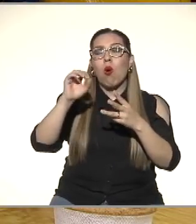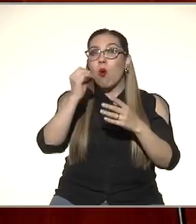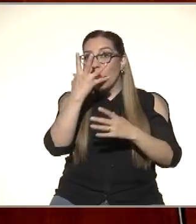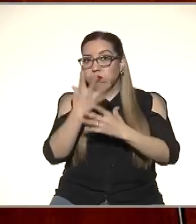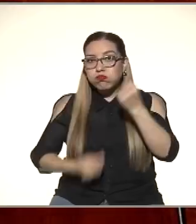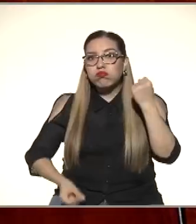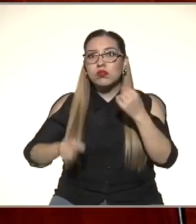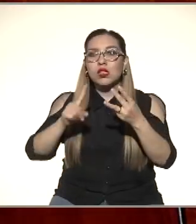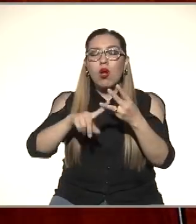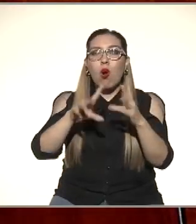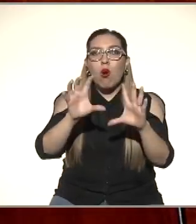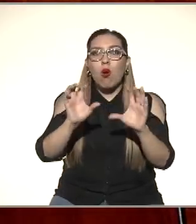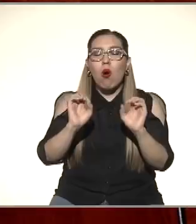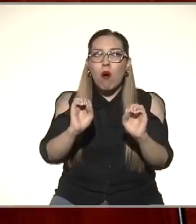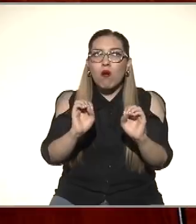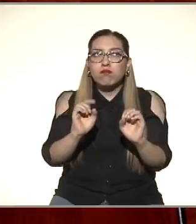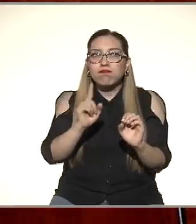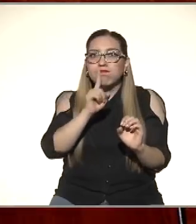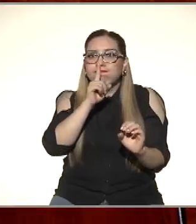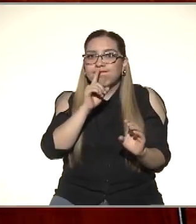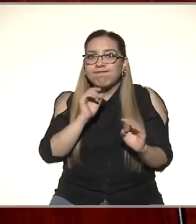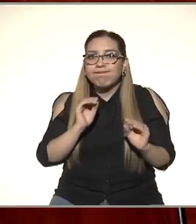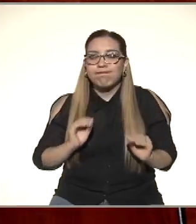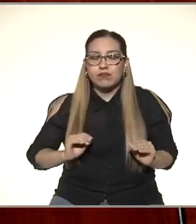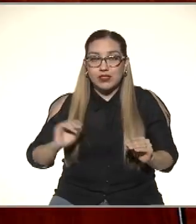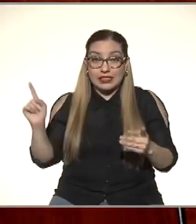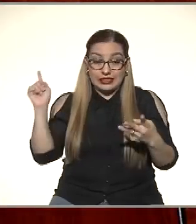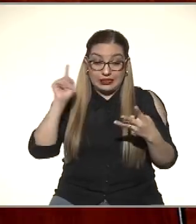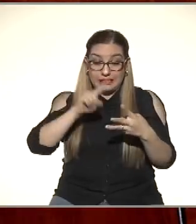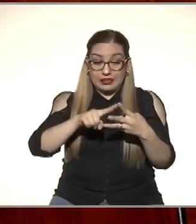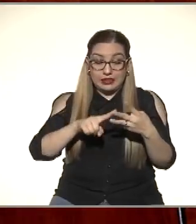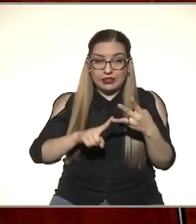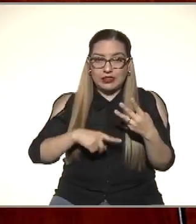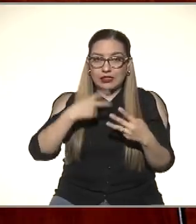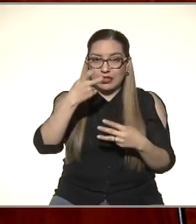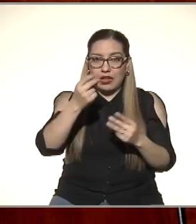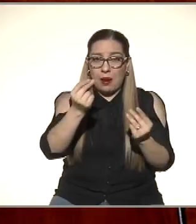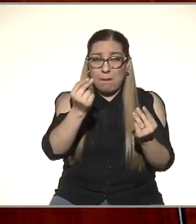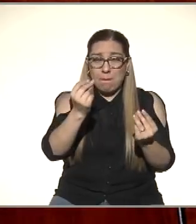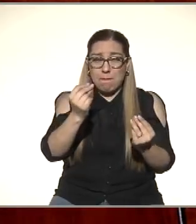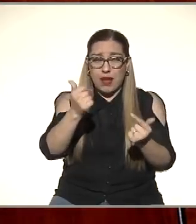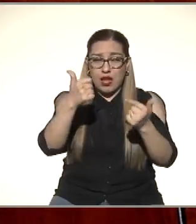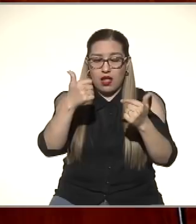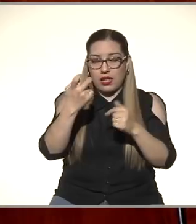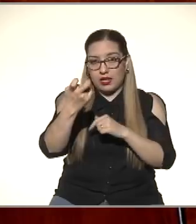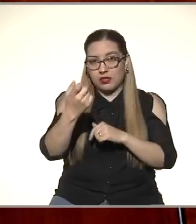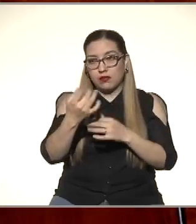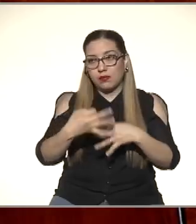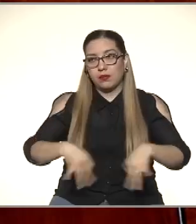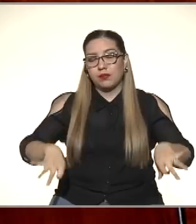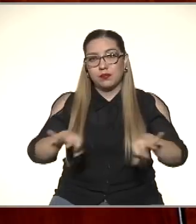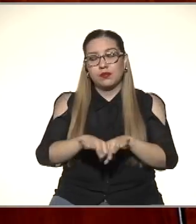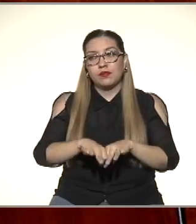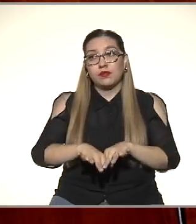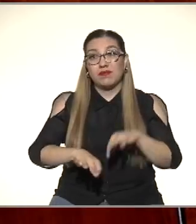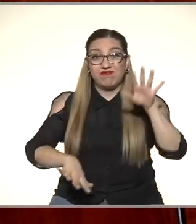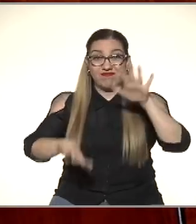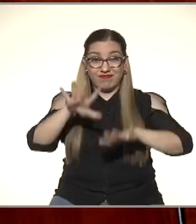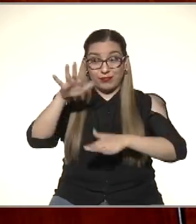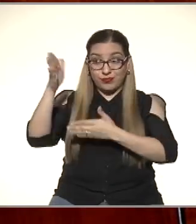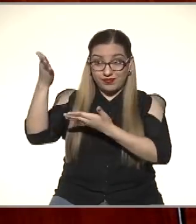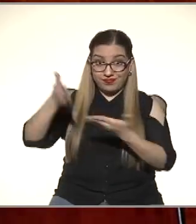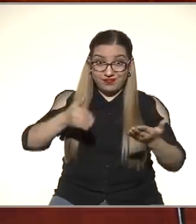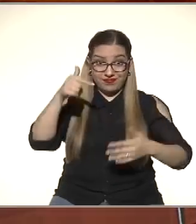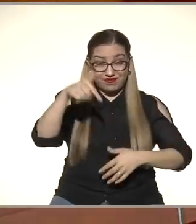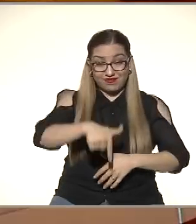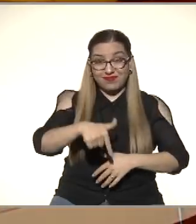donde la primera acción es muy importante, porque ahí es cuando ocurre todo el desastre y a veces ya llegan con nosotros por el